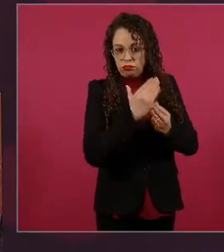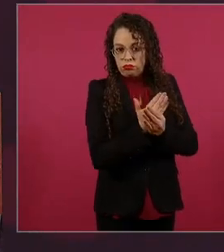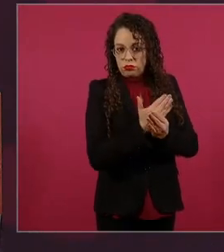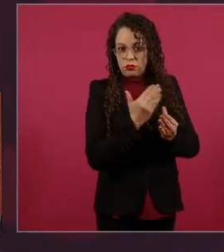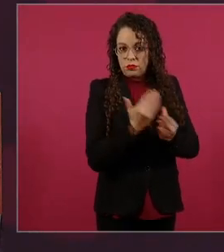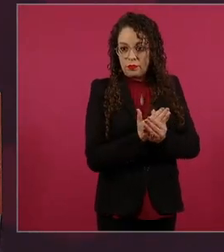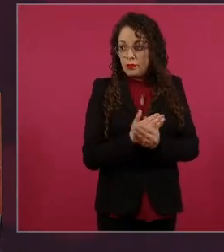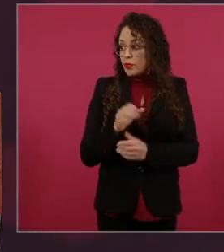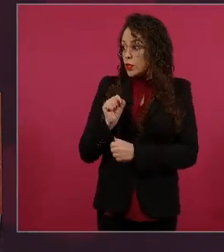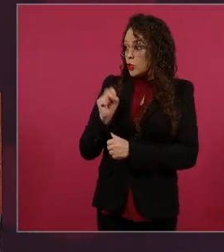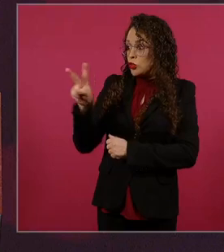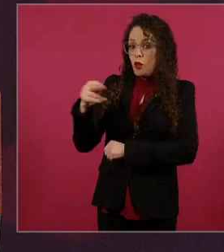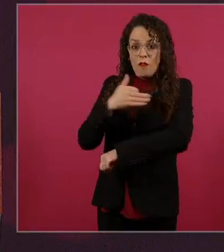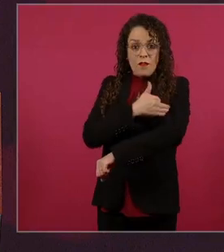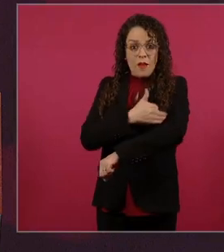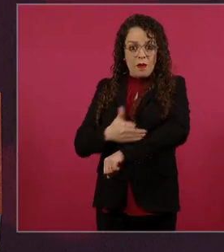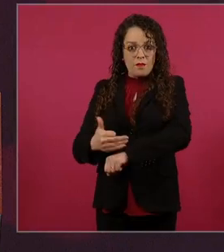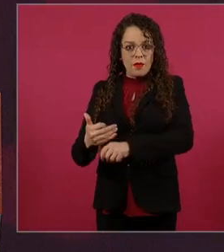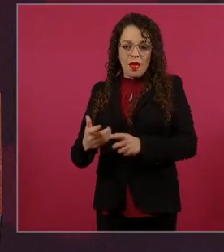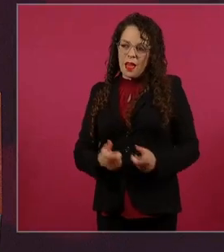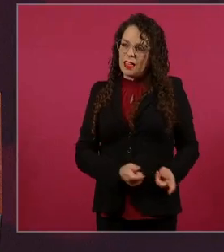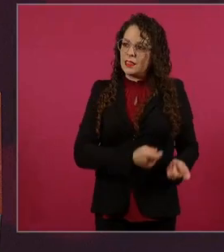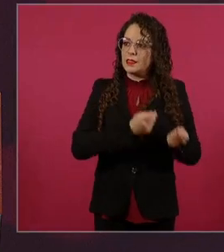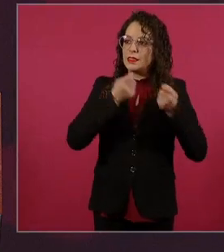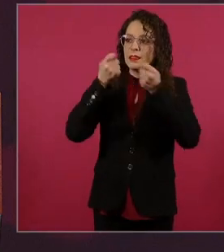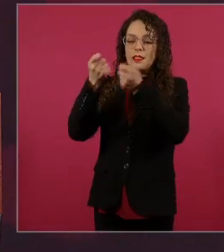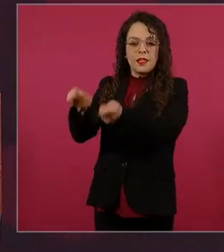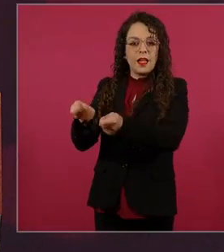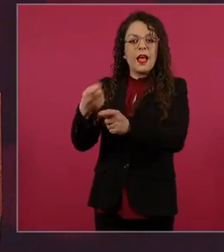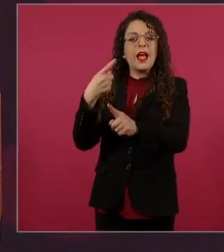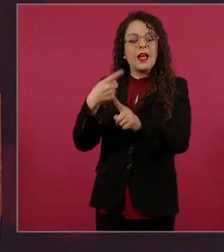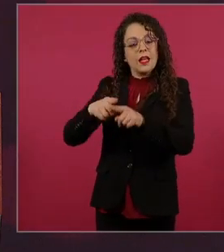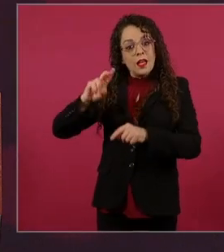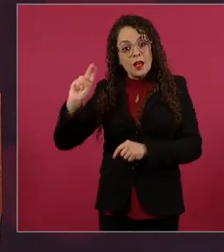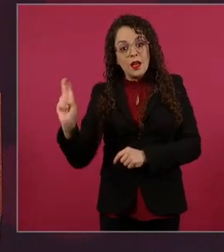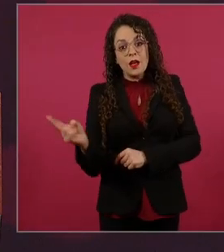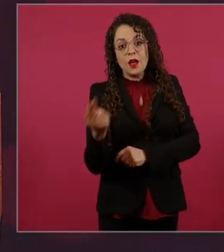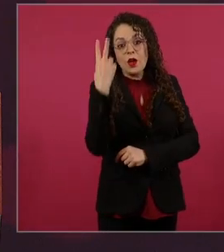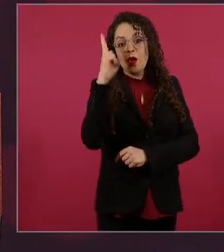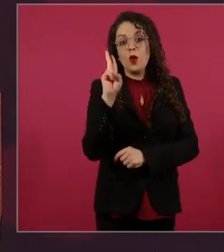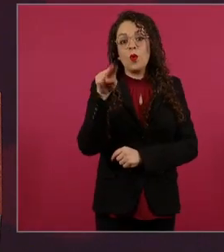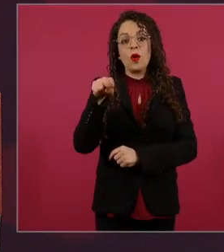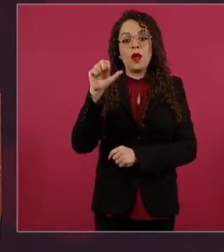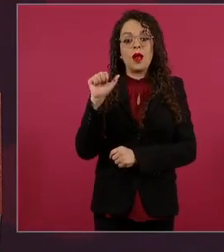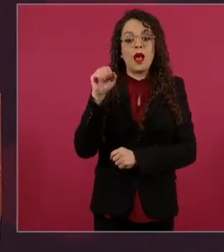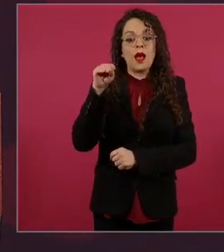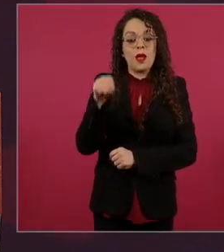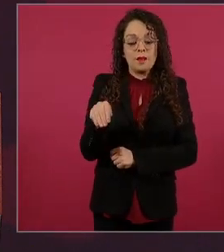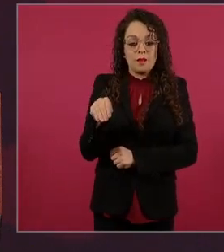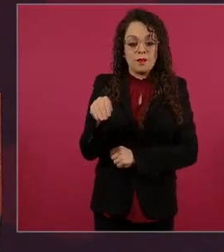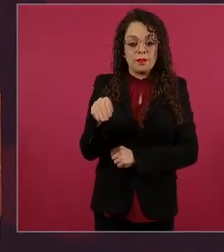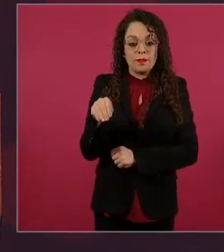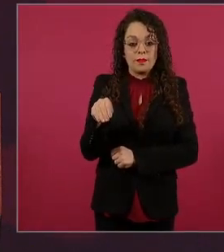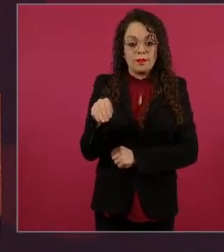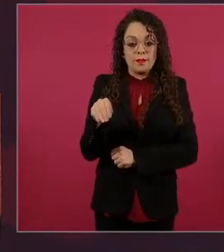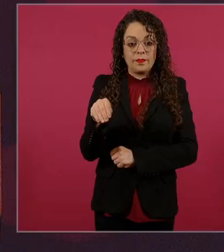trabajan no lo ordenan llega a la universidad